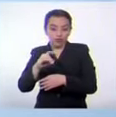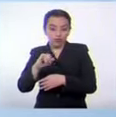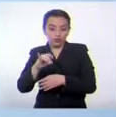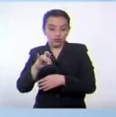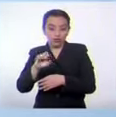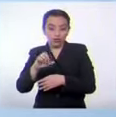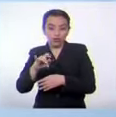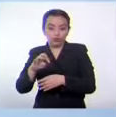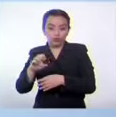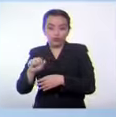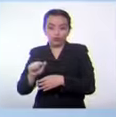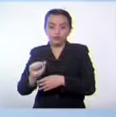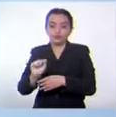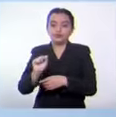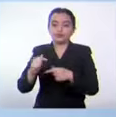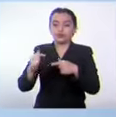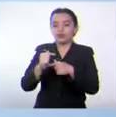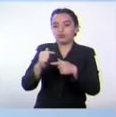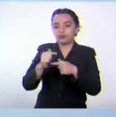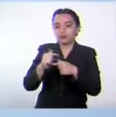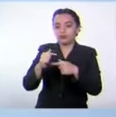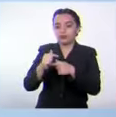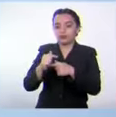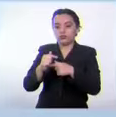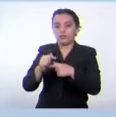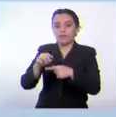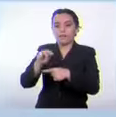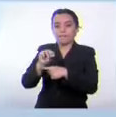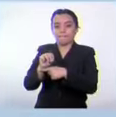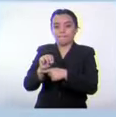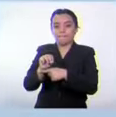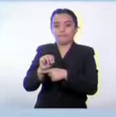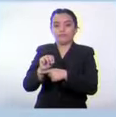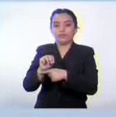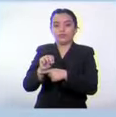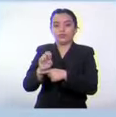igual a la masa de soluto